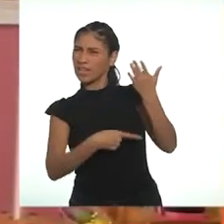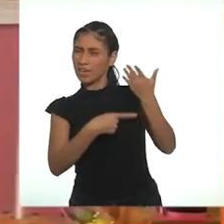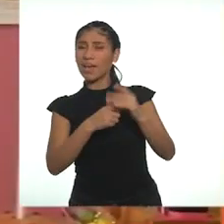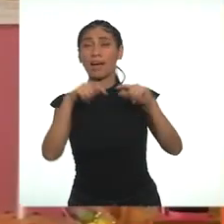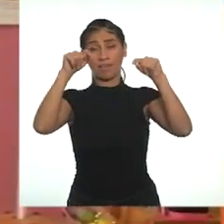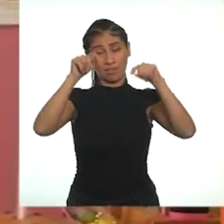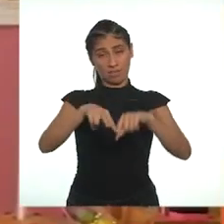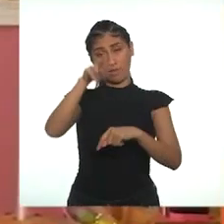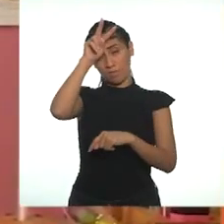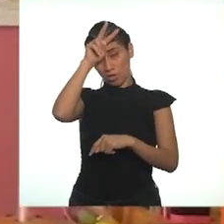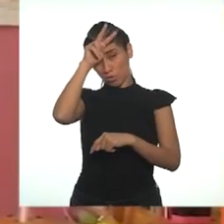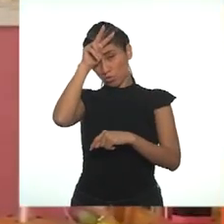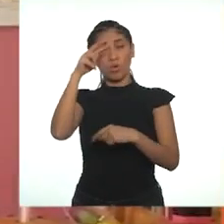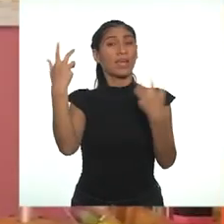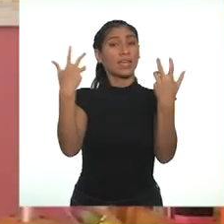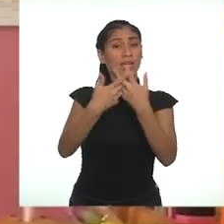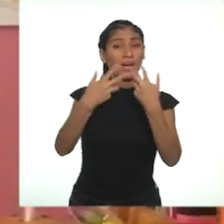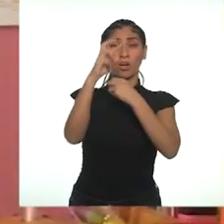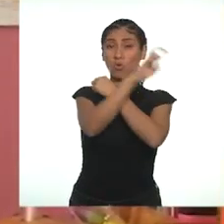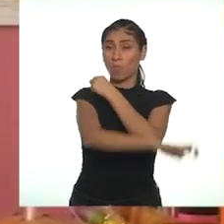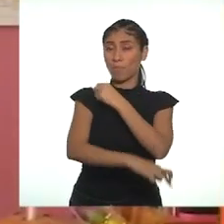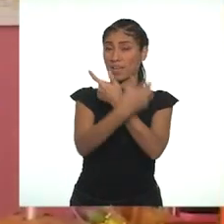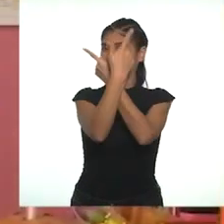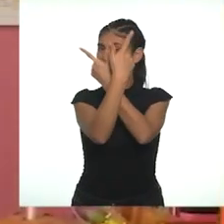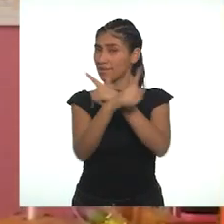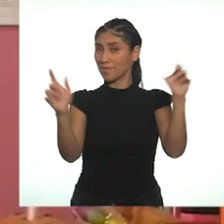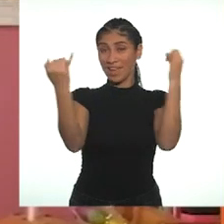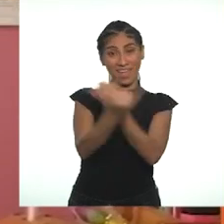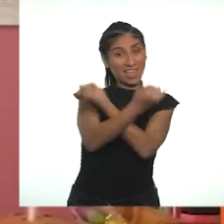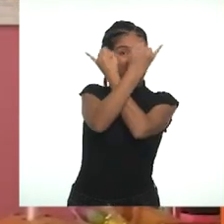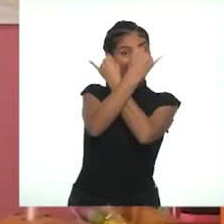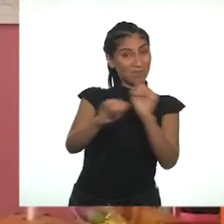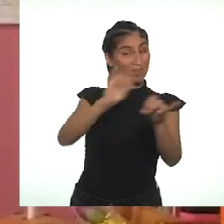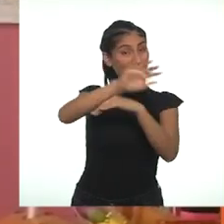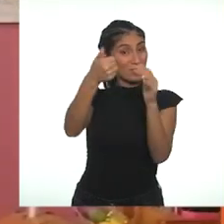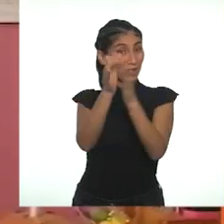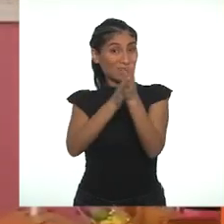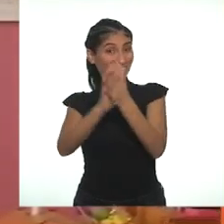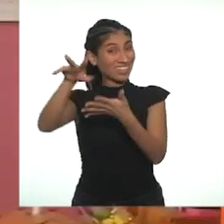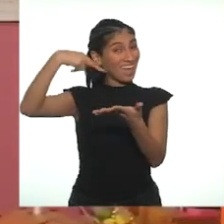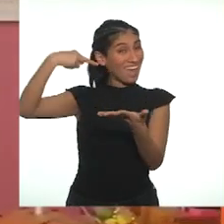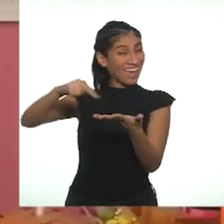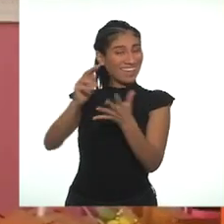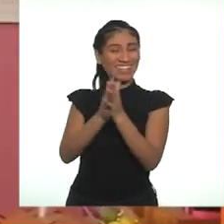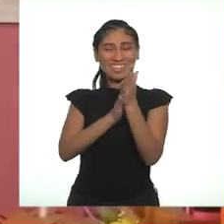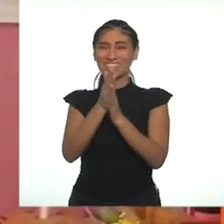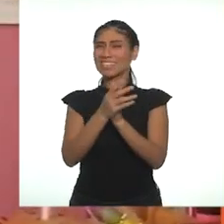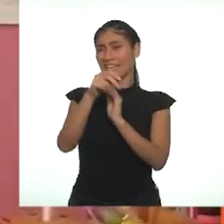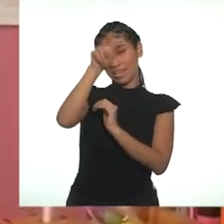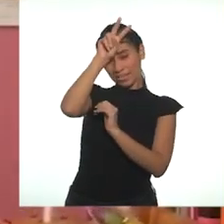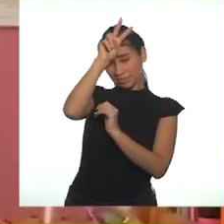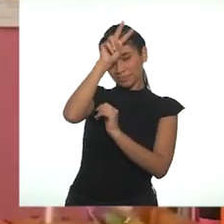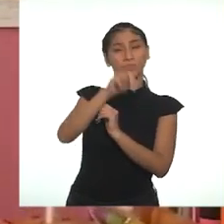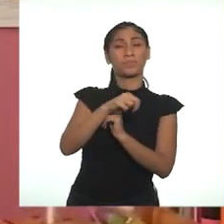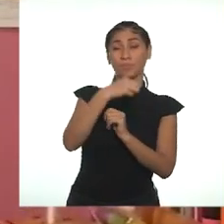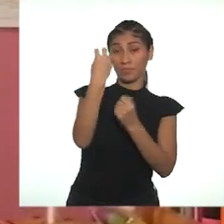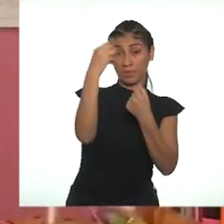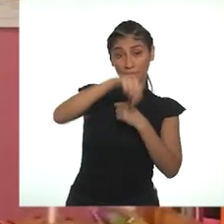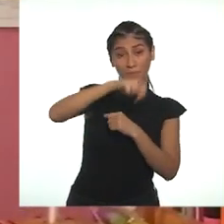somos un país libre e independiente y que debemos celebrarlo. Celebramos que el 28 de julio